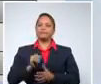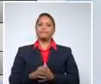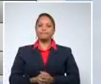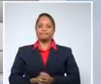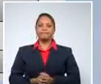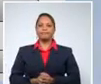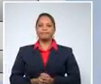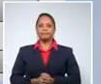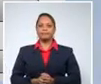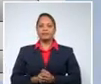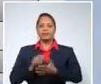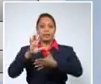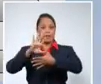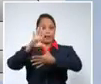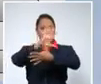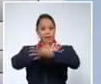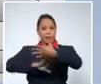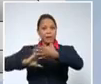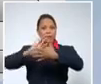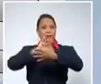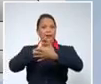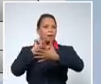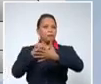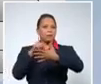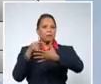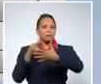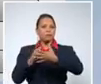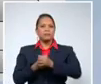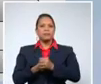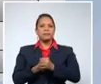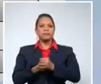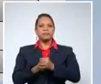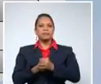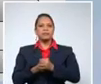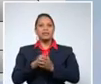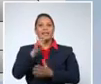Las Américas, epicentro de la enfermedad, aporta el